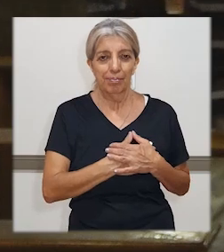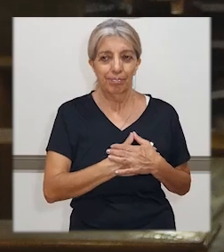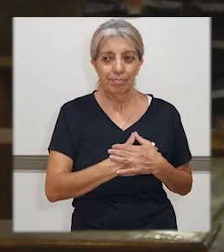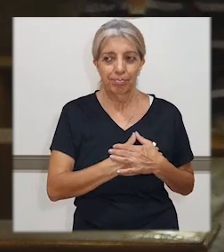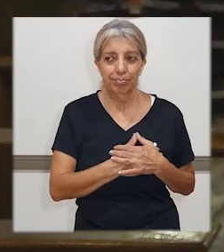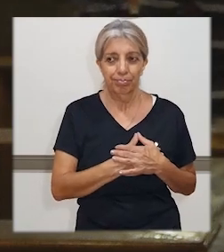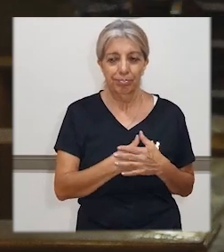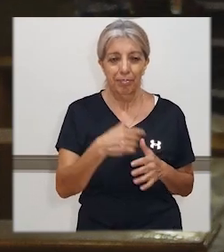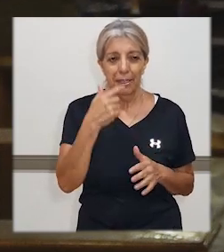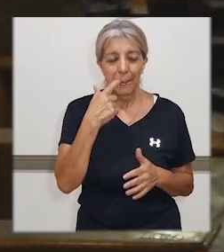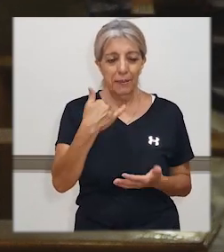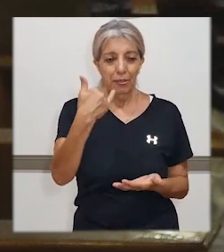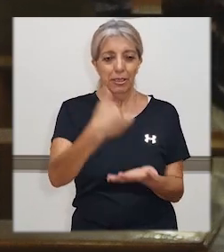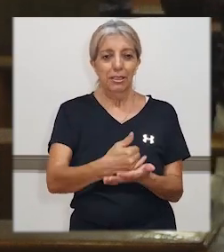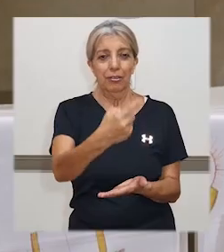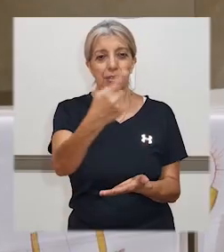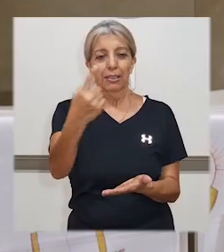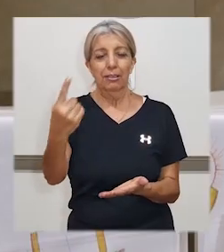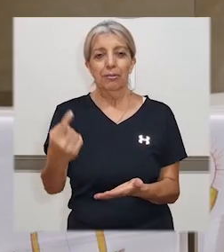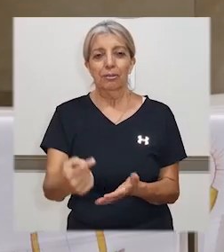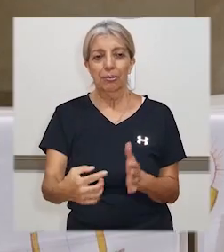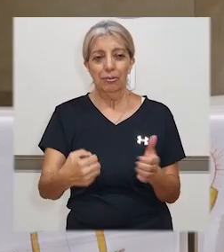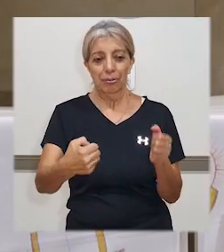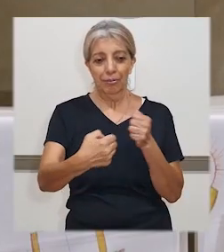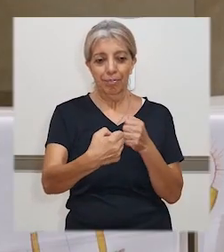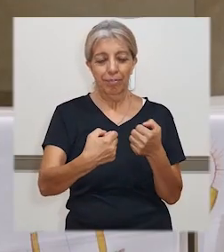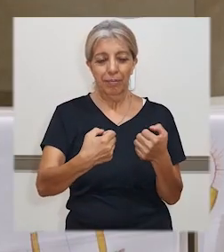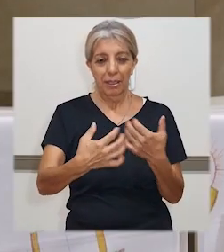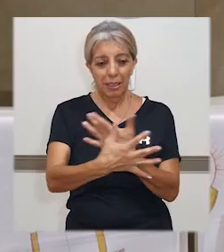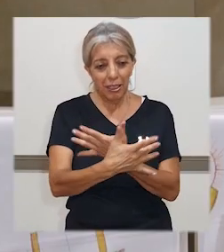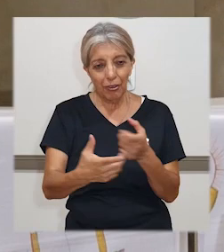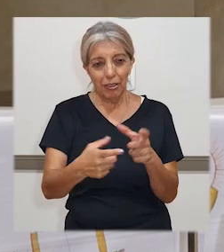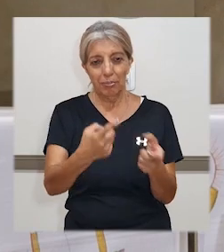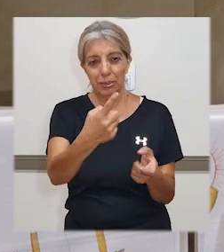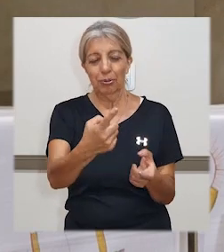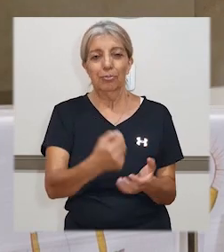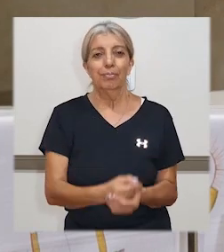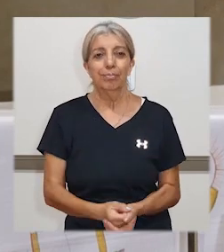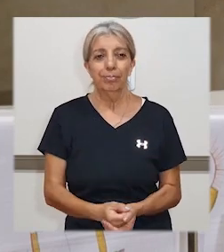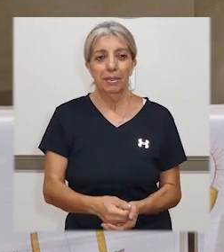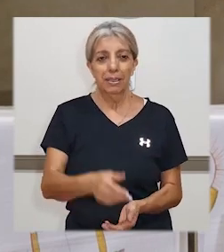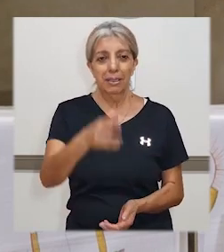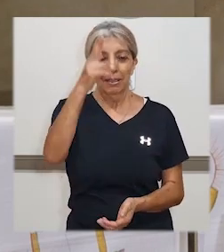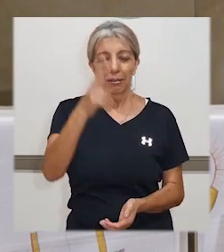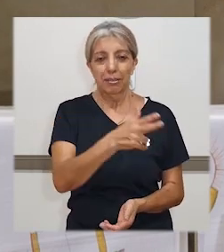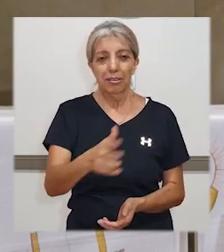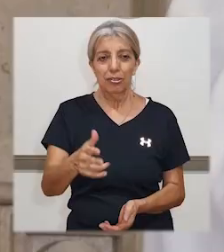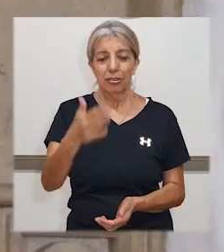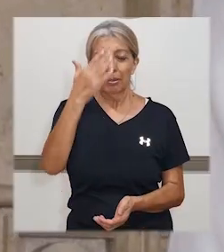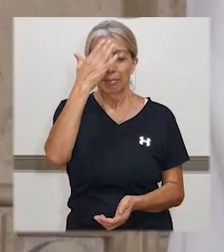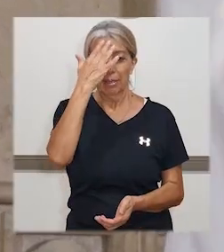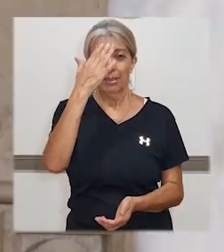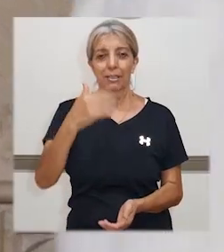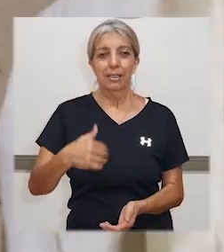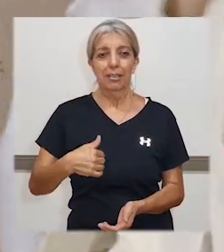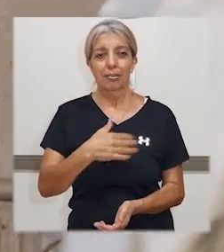con ustedes. Y con tu espíritu. Descienda sobre cada uno, sobre cada familia, la bendición de Dios que es Padre,